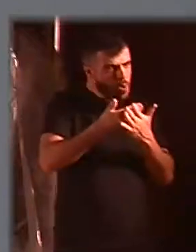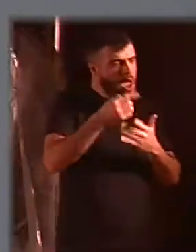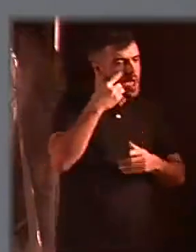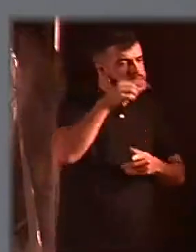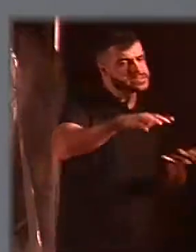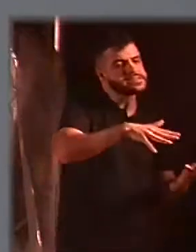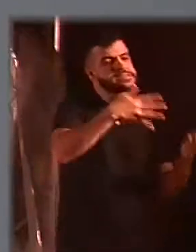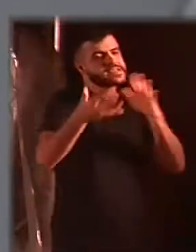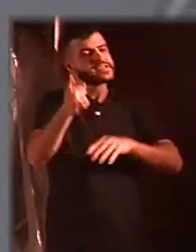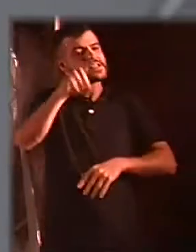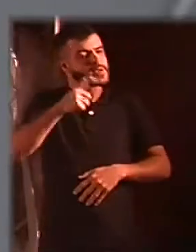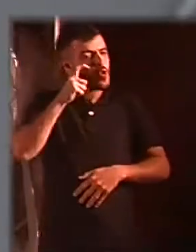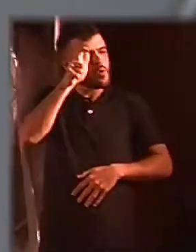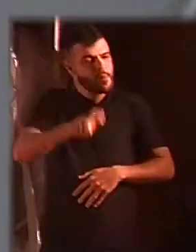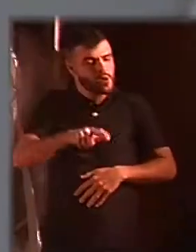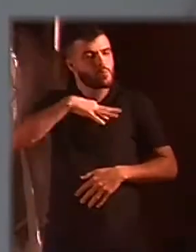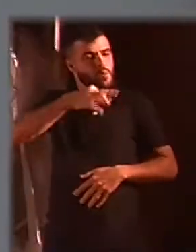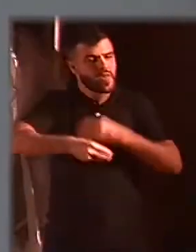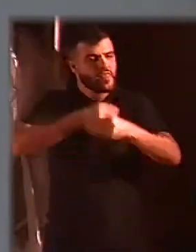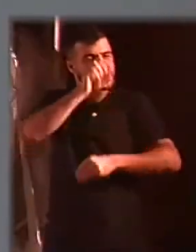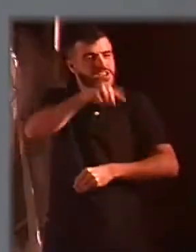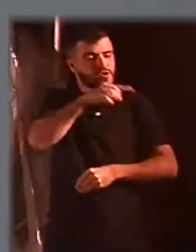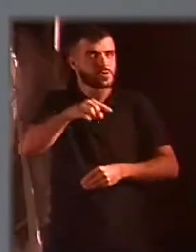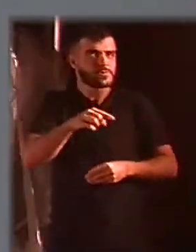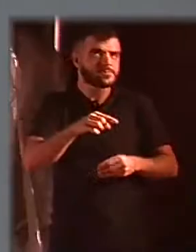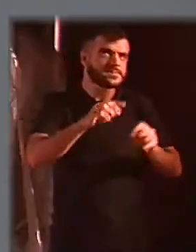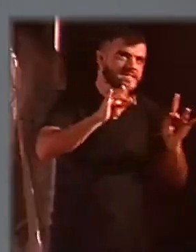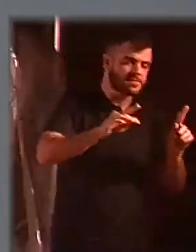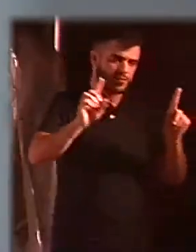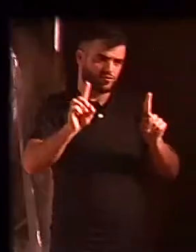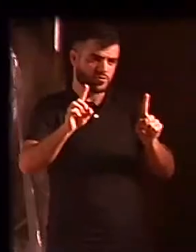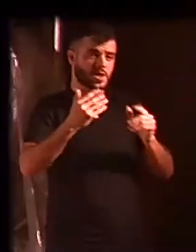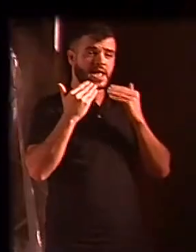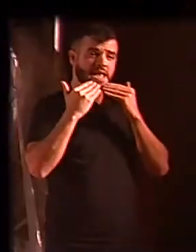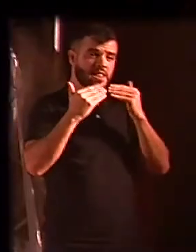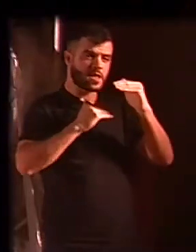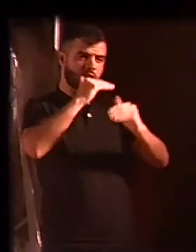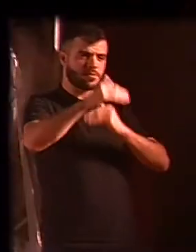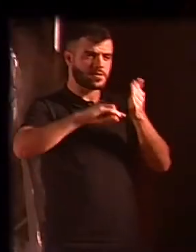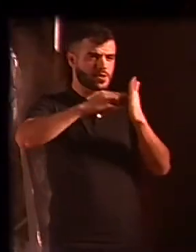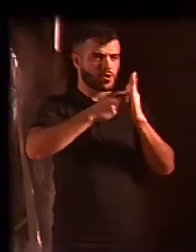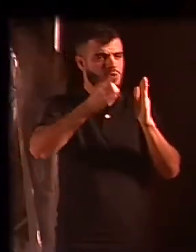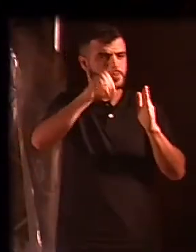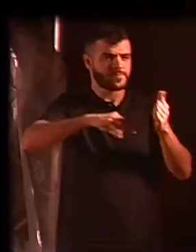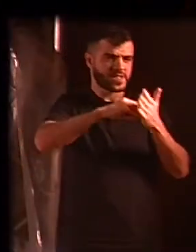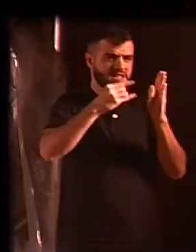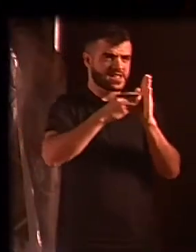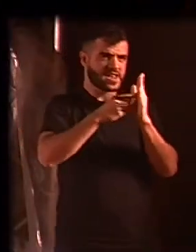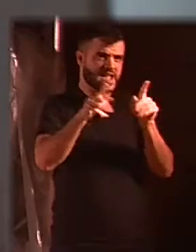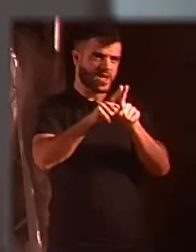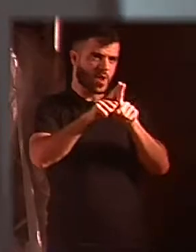humanos. Spoiler, sí, pero no. Gracias a los avances tecnológicos y a técnicas menos invasivas que abrirte el